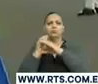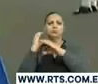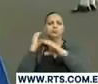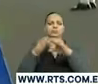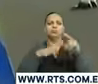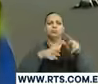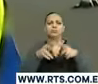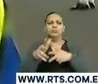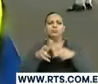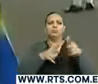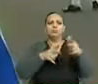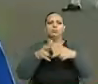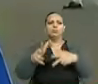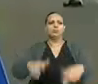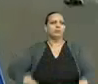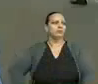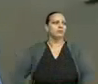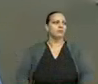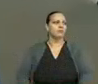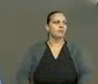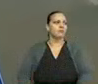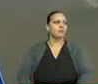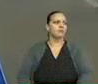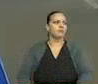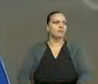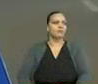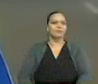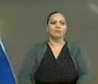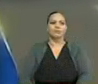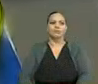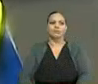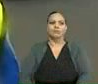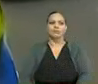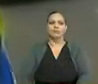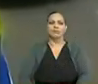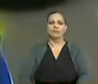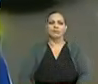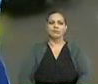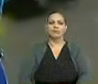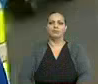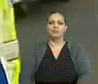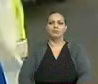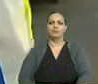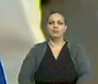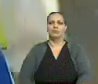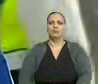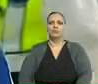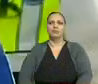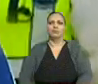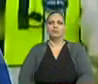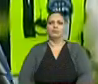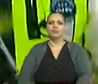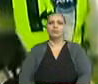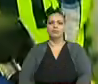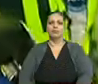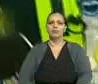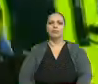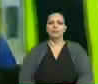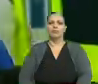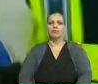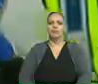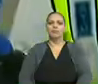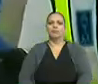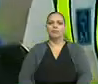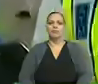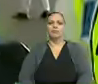existe la demanda de hacerlo. Lo importante es que darle ese servicio a la ciudadanía que se está movilizando ya en Guayaquil